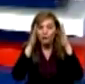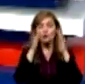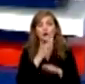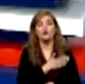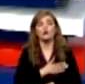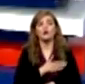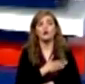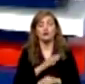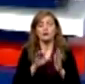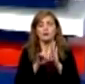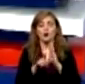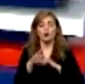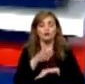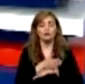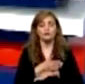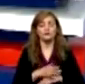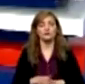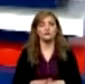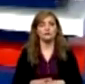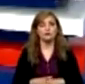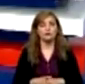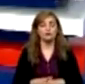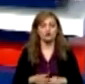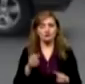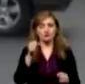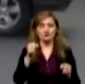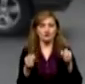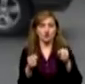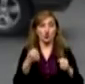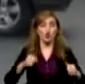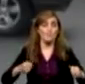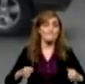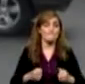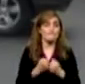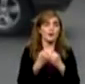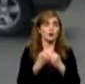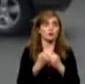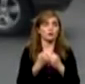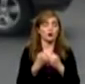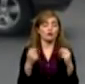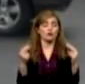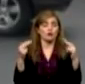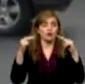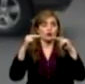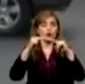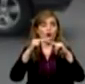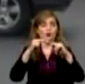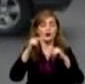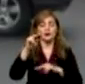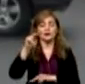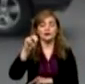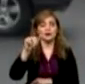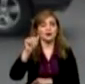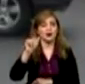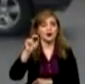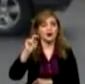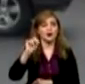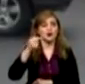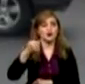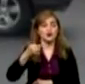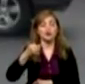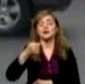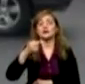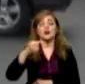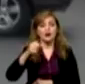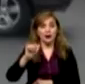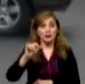por favor. Hace pocos minutos se registró un accidente de tránsito en el sector de Los Puentes, Nanegalito, kilómetro 50. La vía